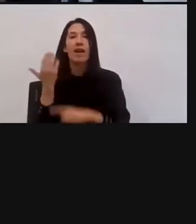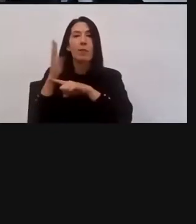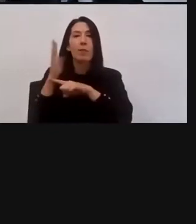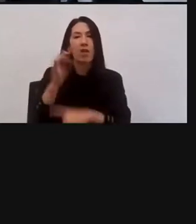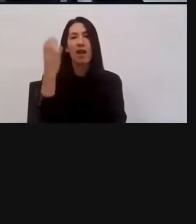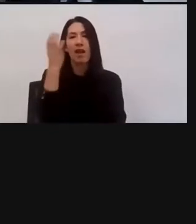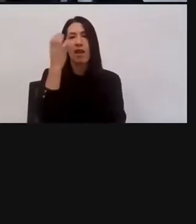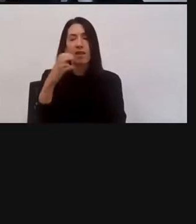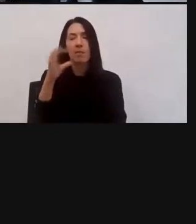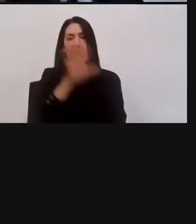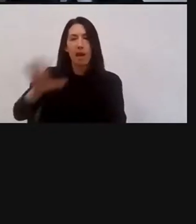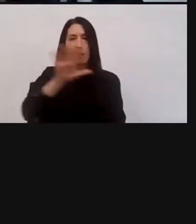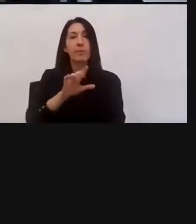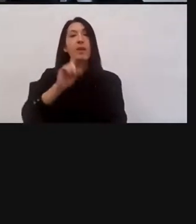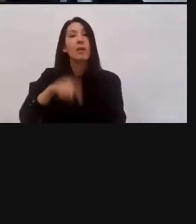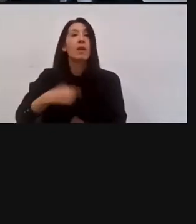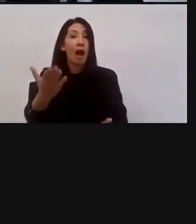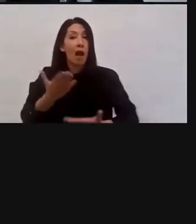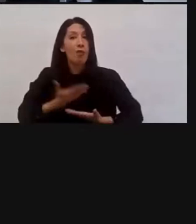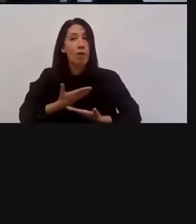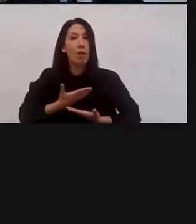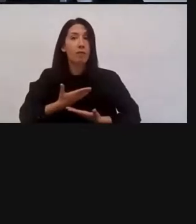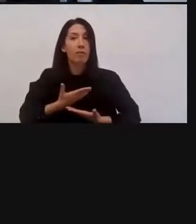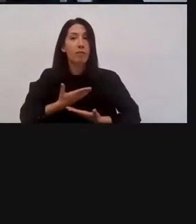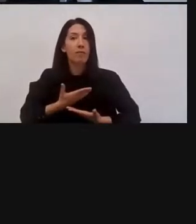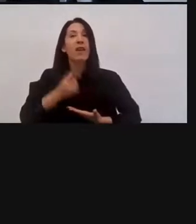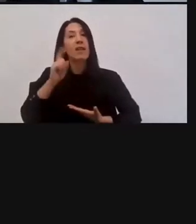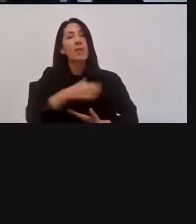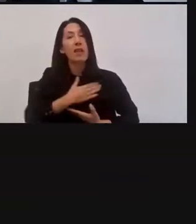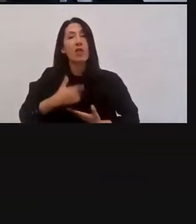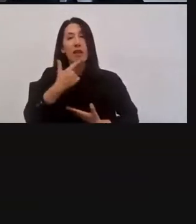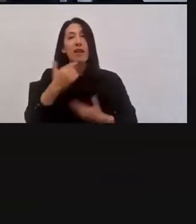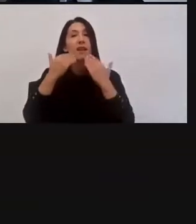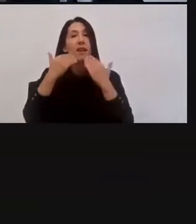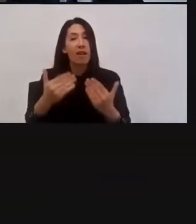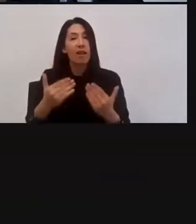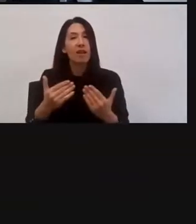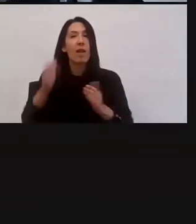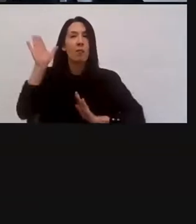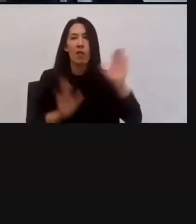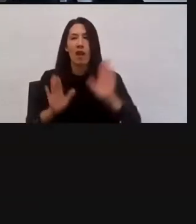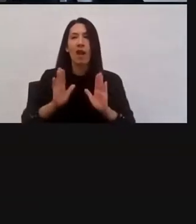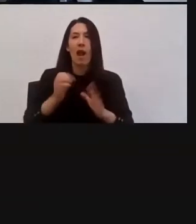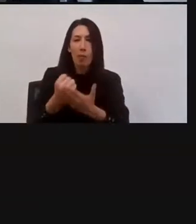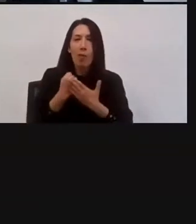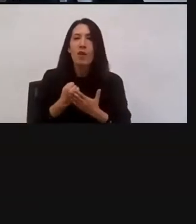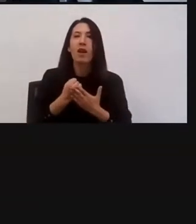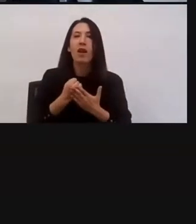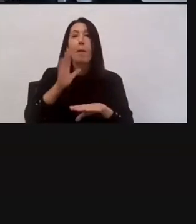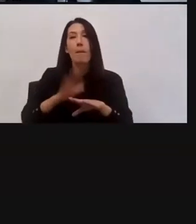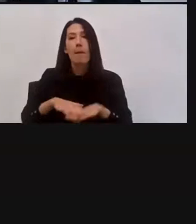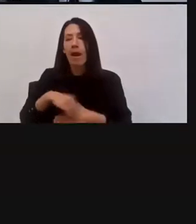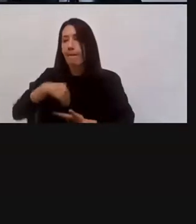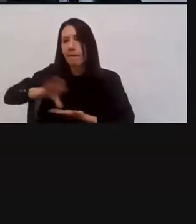estatal. Me va a ayudar en esta ocasión, y le doy las gracias por ello, a moderar y a trasladar las